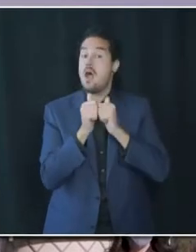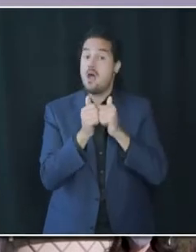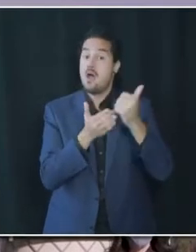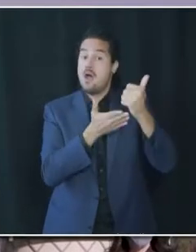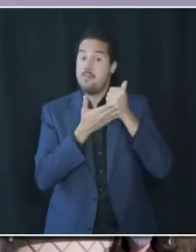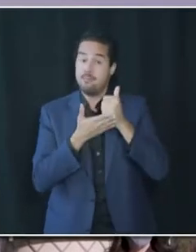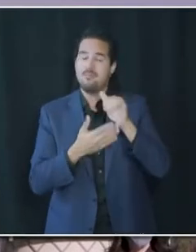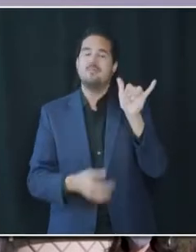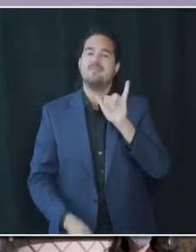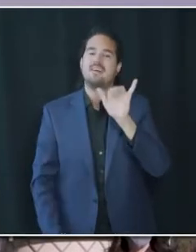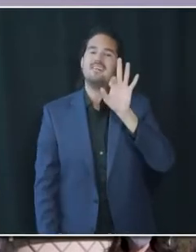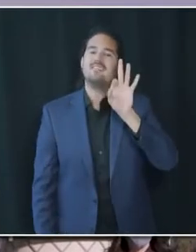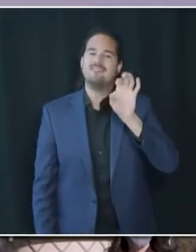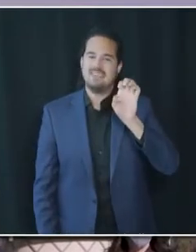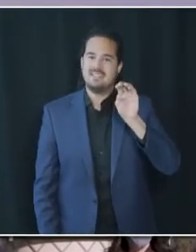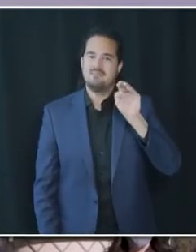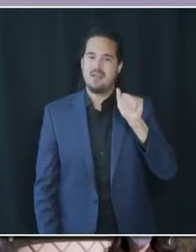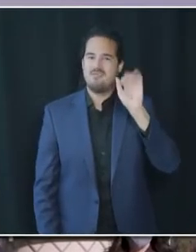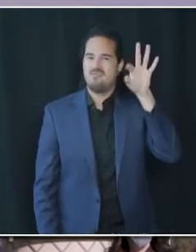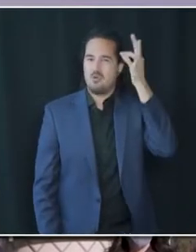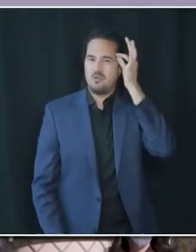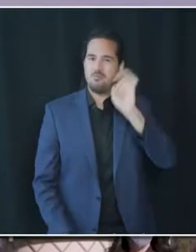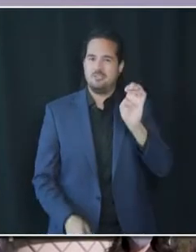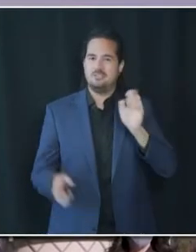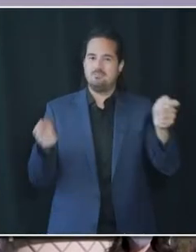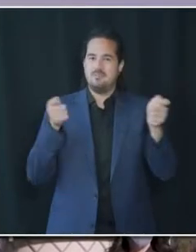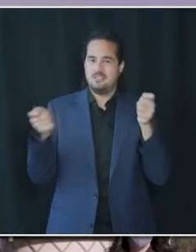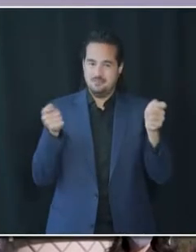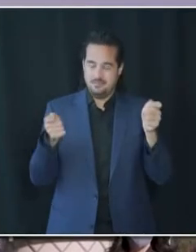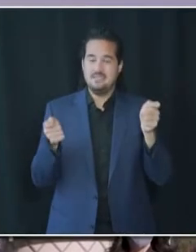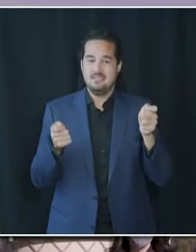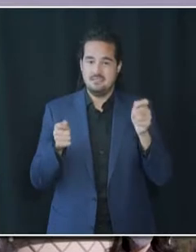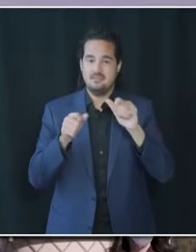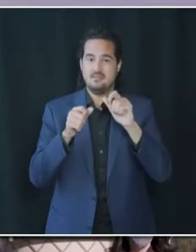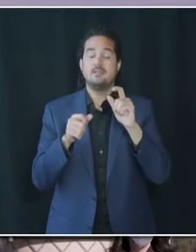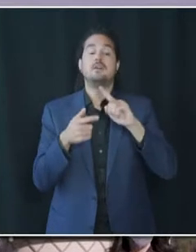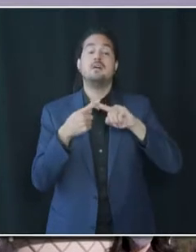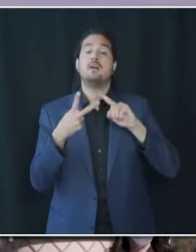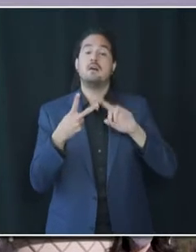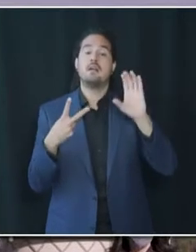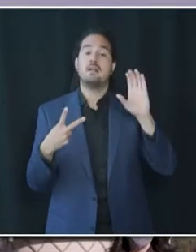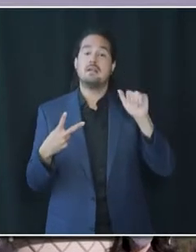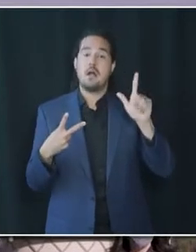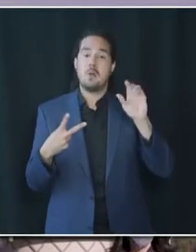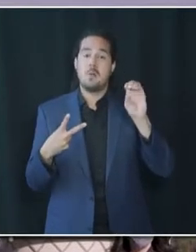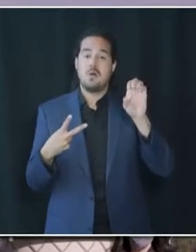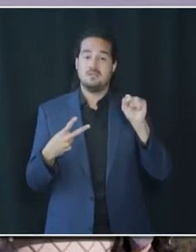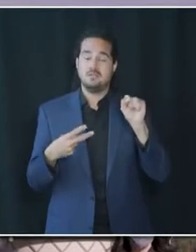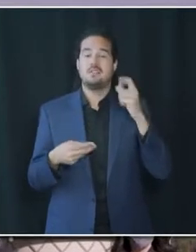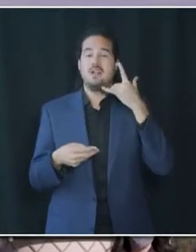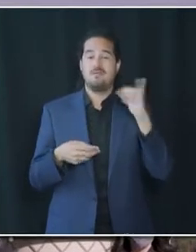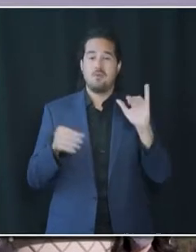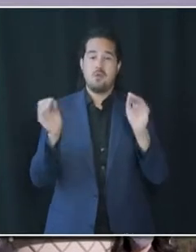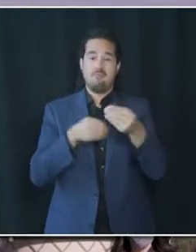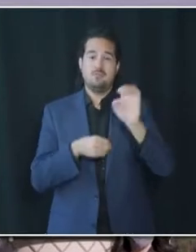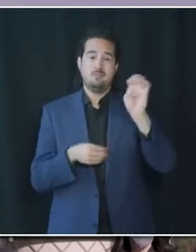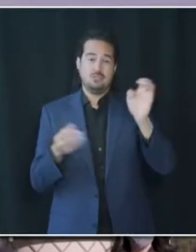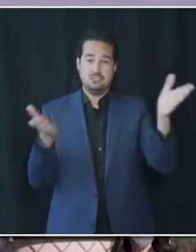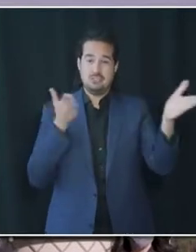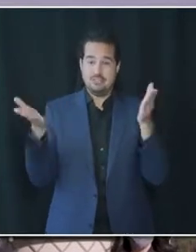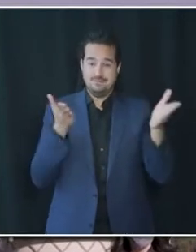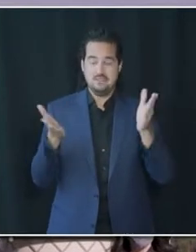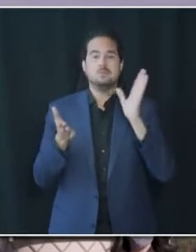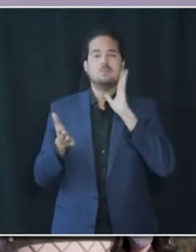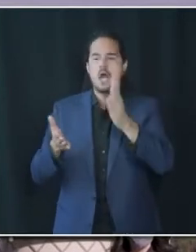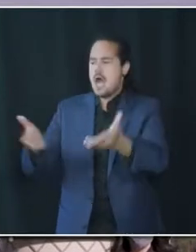servicios de emergencia trabajando con la condado y funcionarios locales contratando a individuos locales individuos